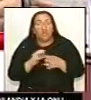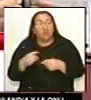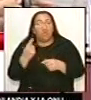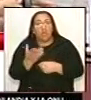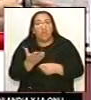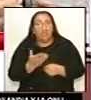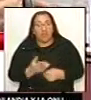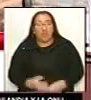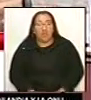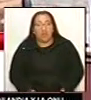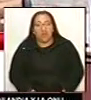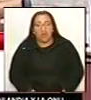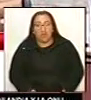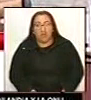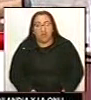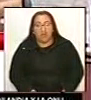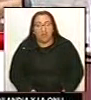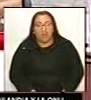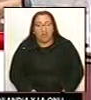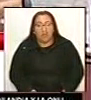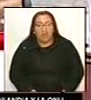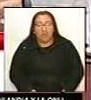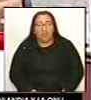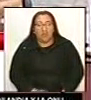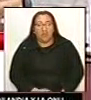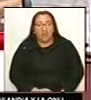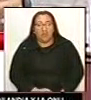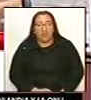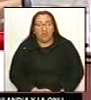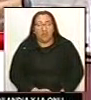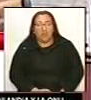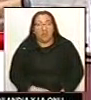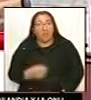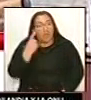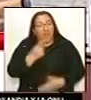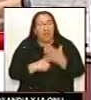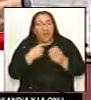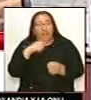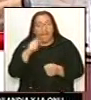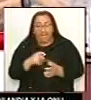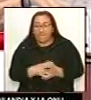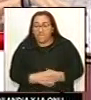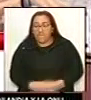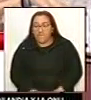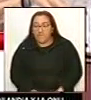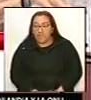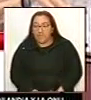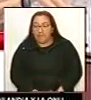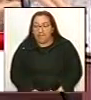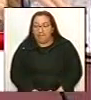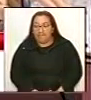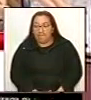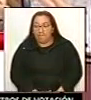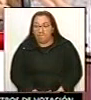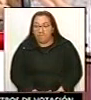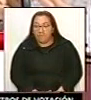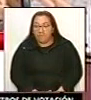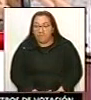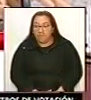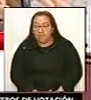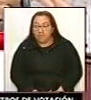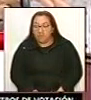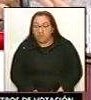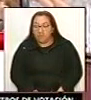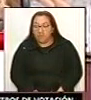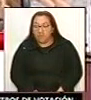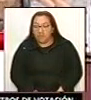soliciten lo que consideran necesario para el año de insumos